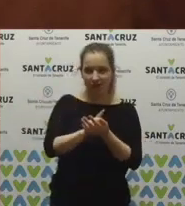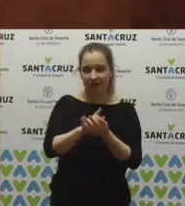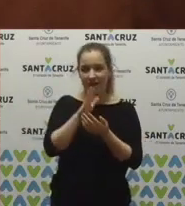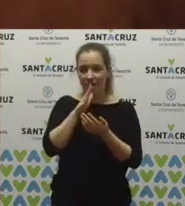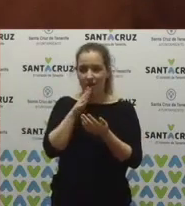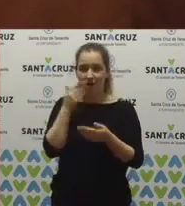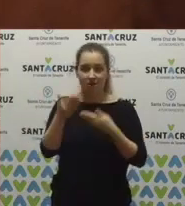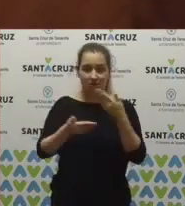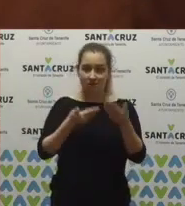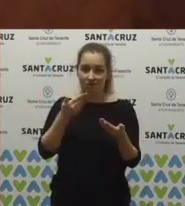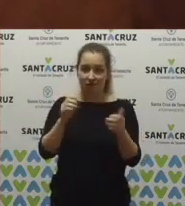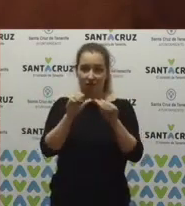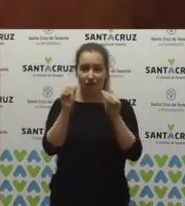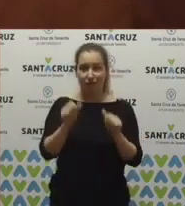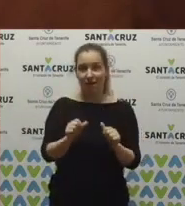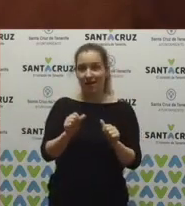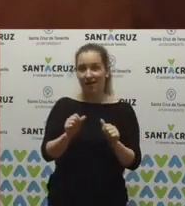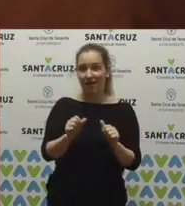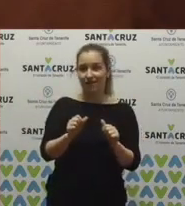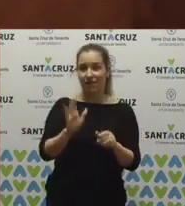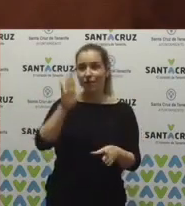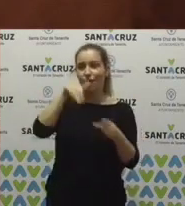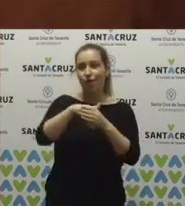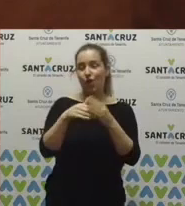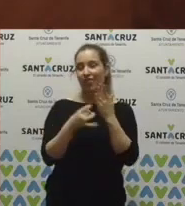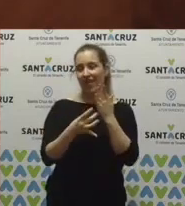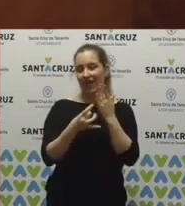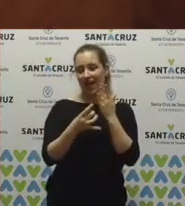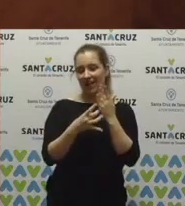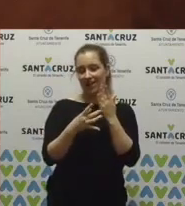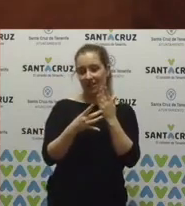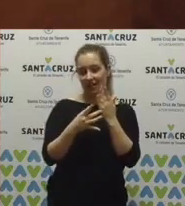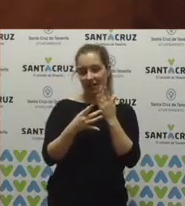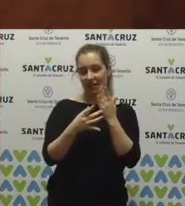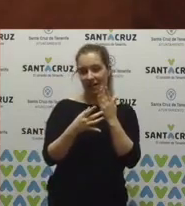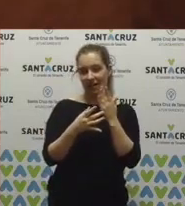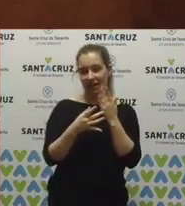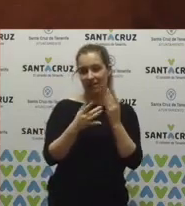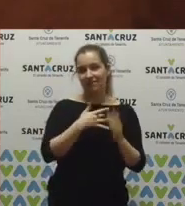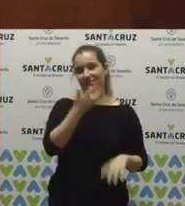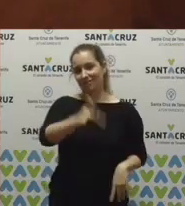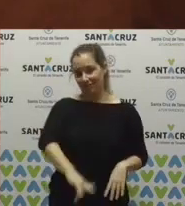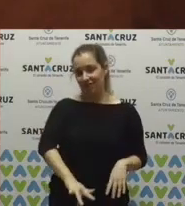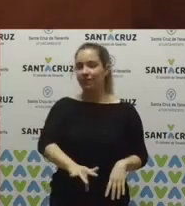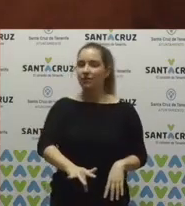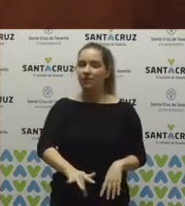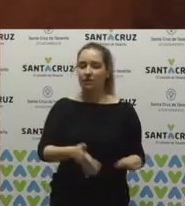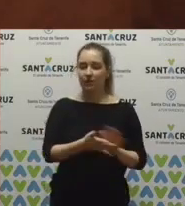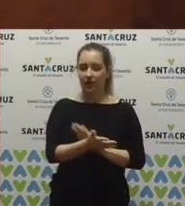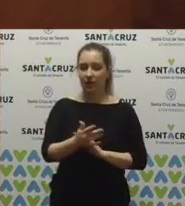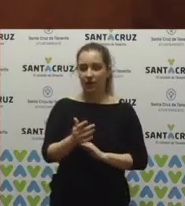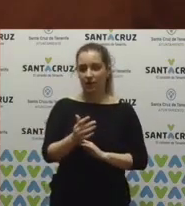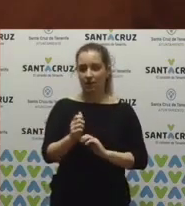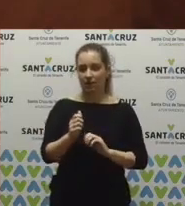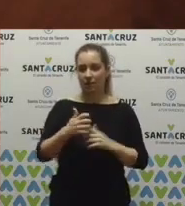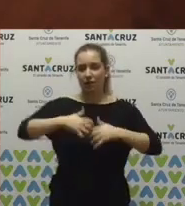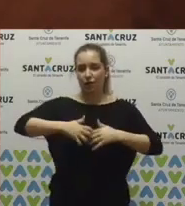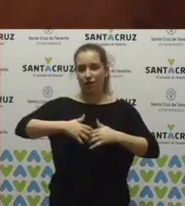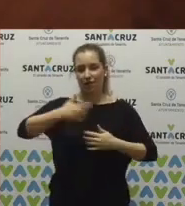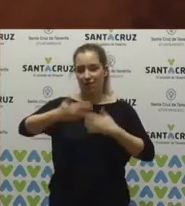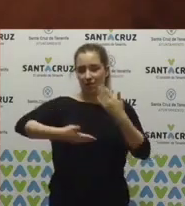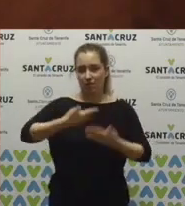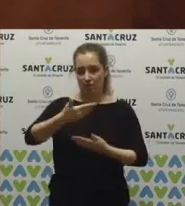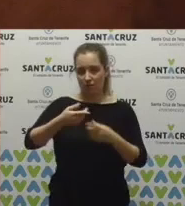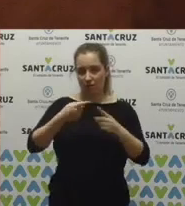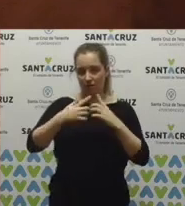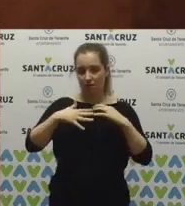voto de calidad quiere que les dibuja un poco el funcionamiento normal de un pleno y es más en ciudadanos también están deseando que entre